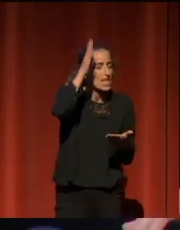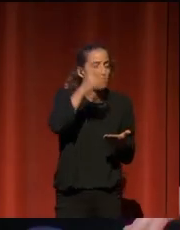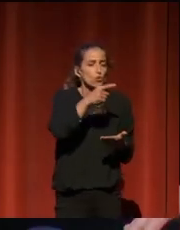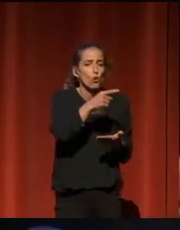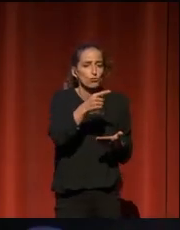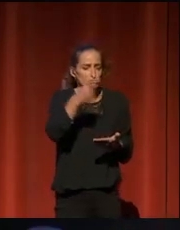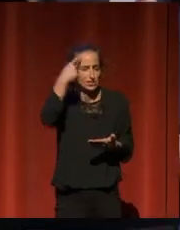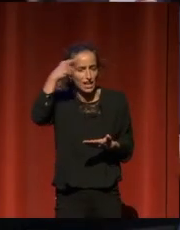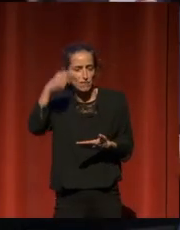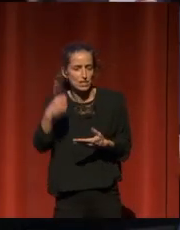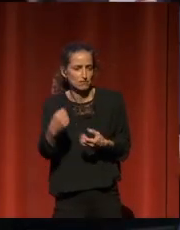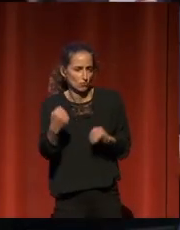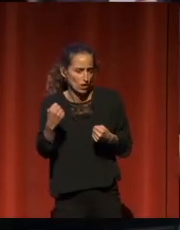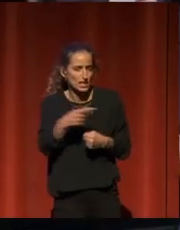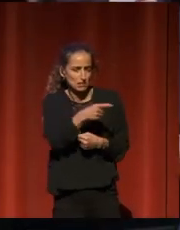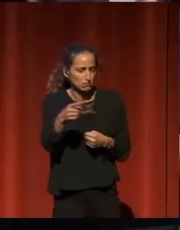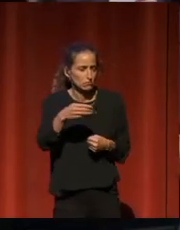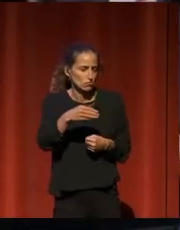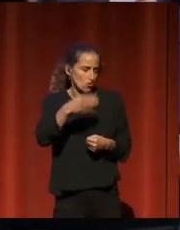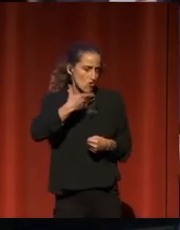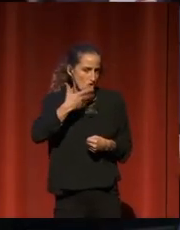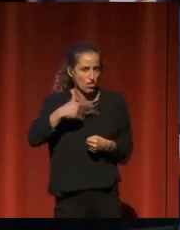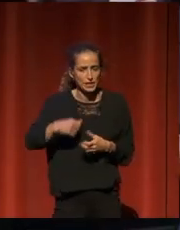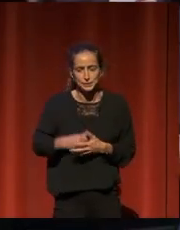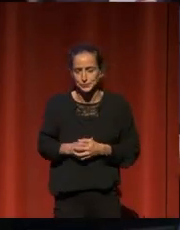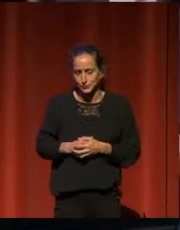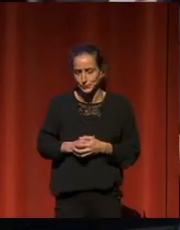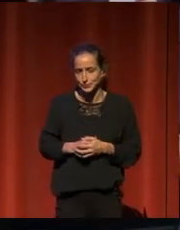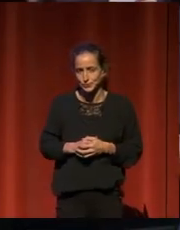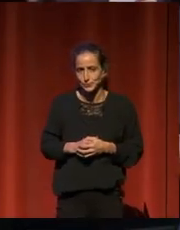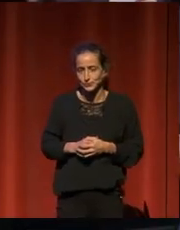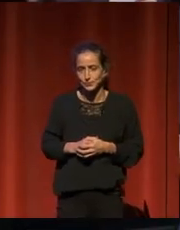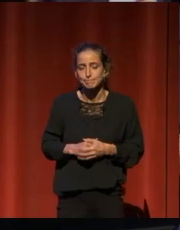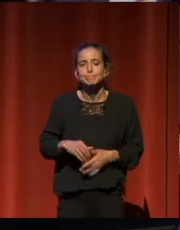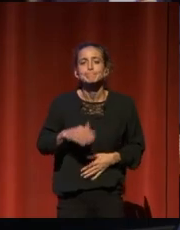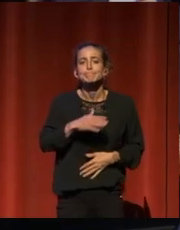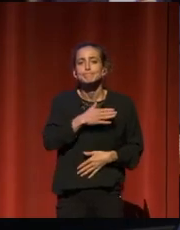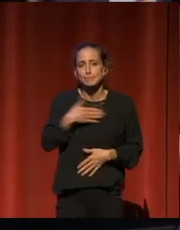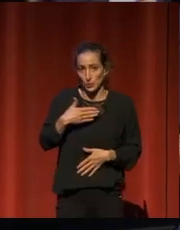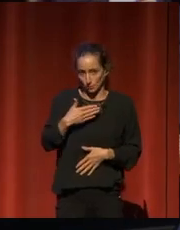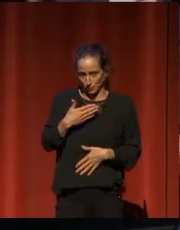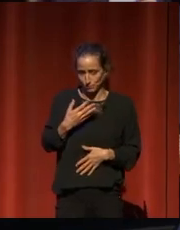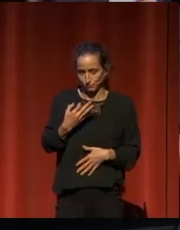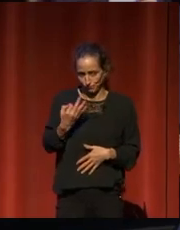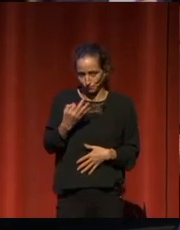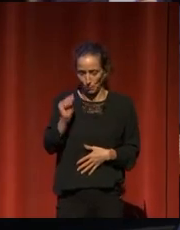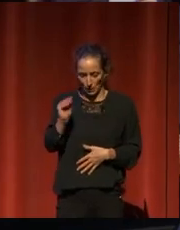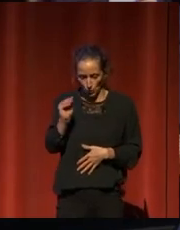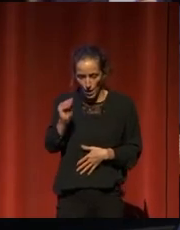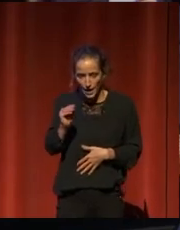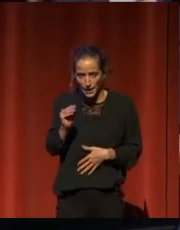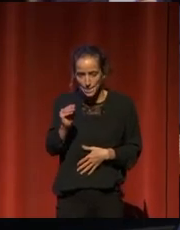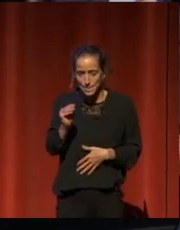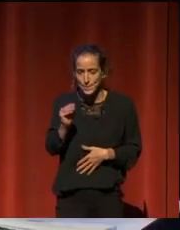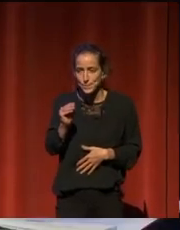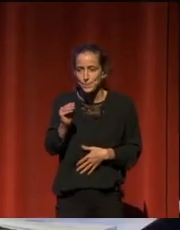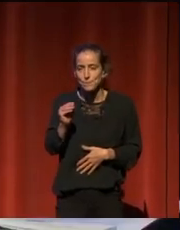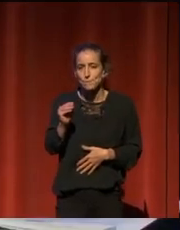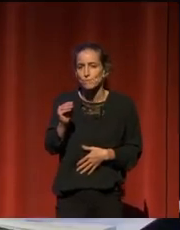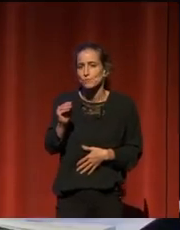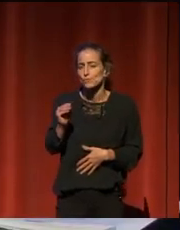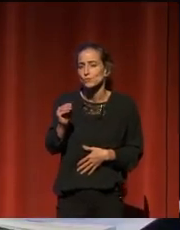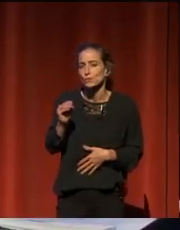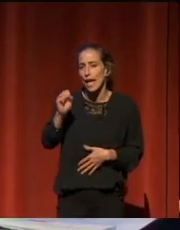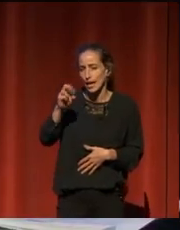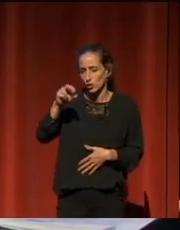eh queríamos preguntarte en el caso de neaple nos interesa particularmente e conocer tu opinión